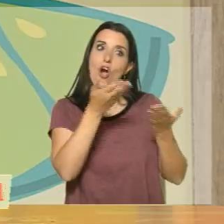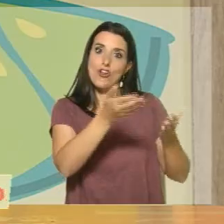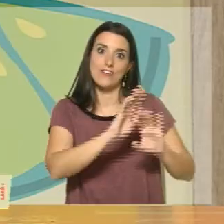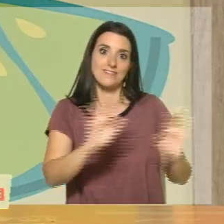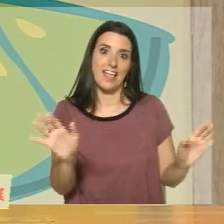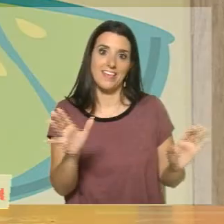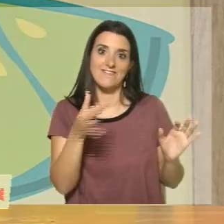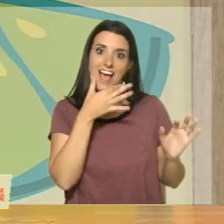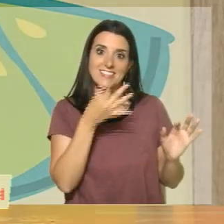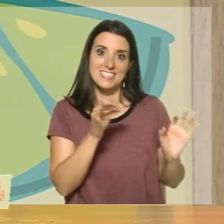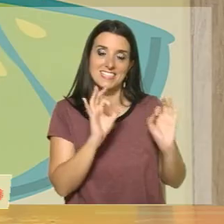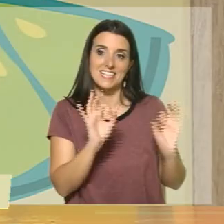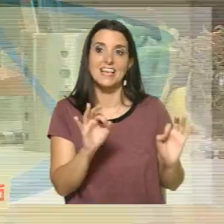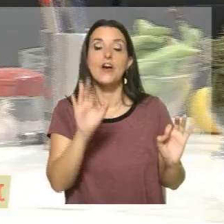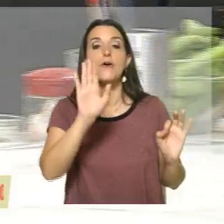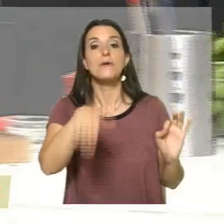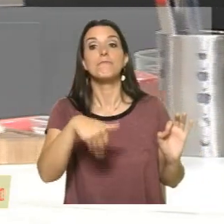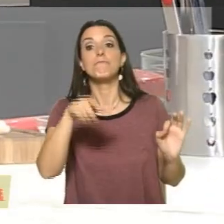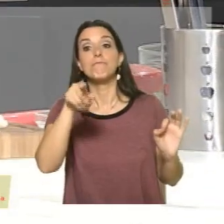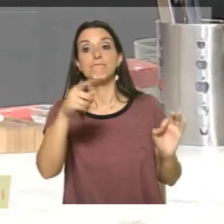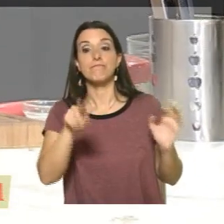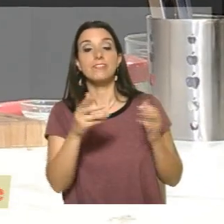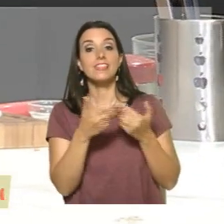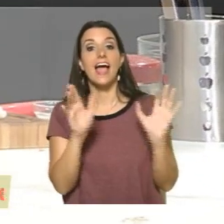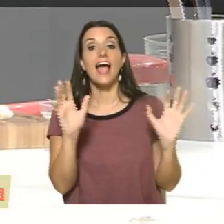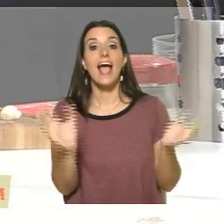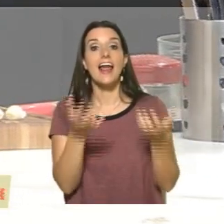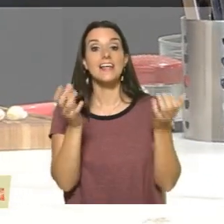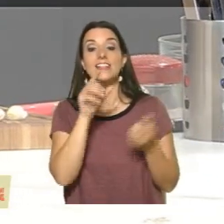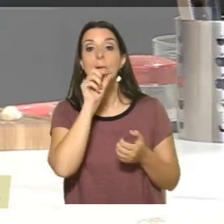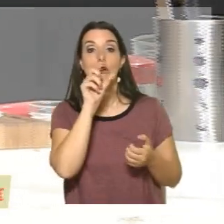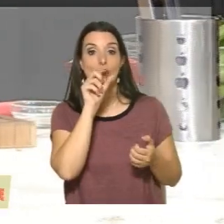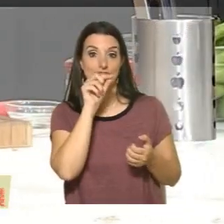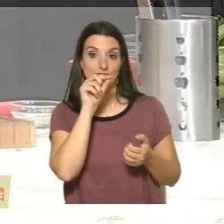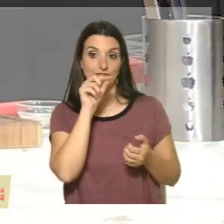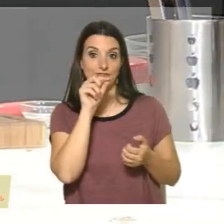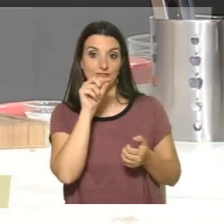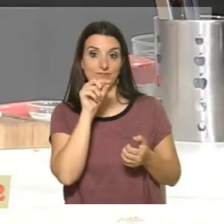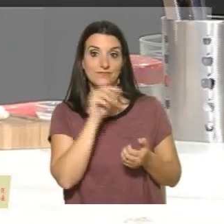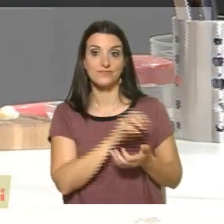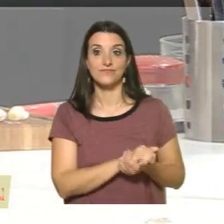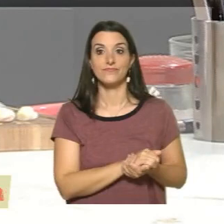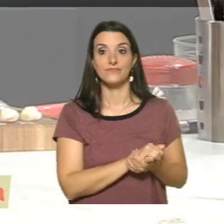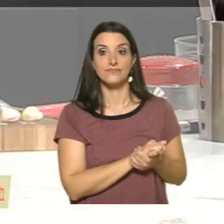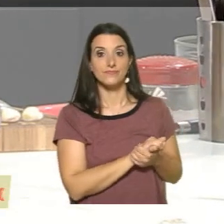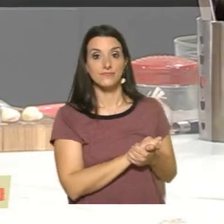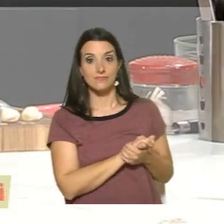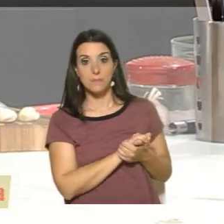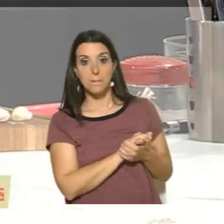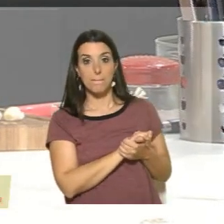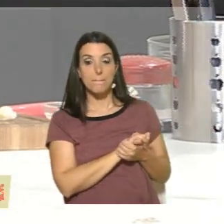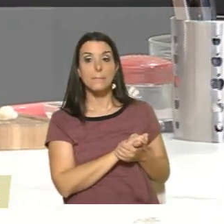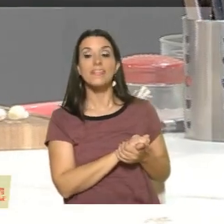con la receta. Ahí está, Eli. Vamos a prender acá para calentar el pollo. Perfecto. Para hacer el pollo. Calentar, no, lo vamos a hacer de cero.